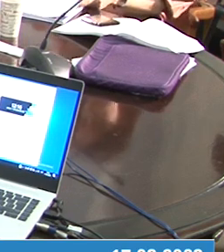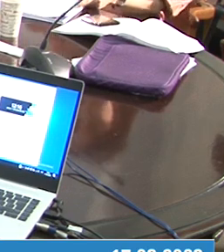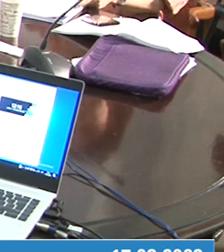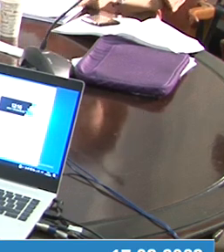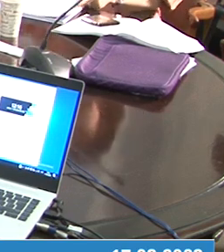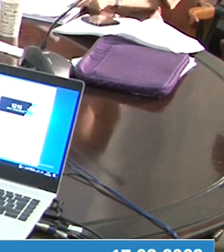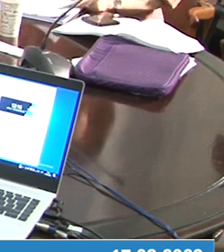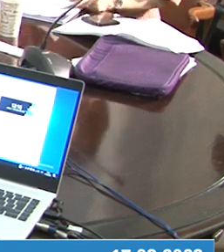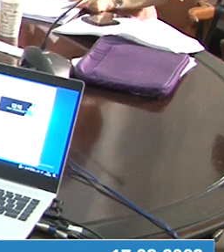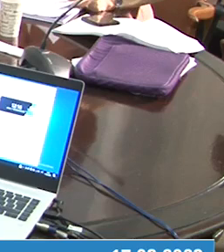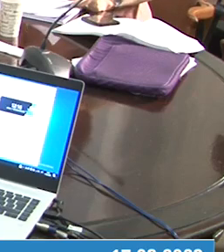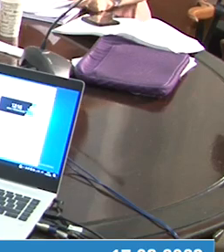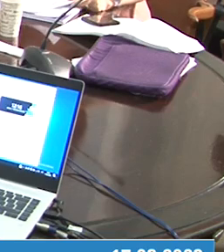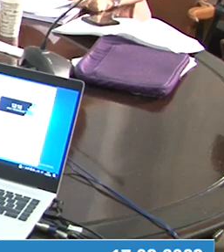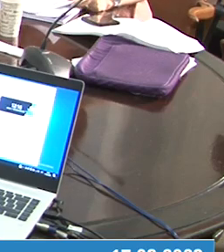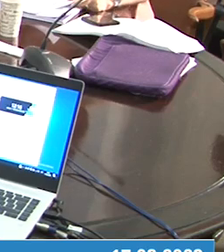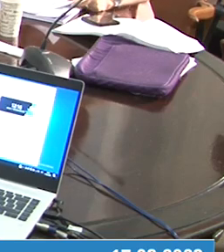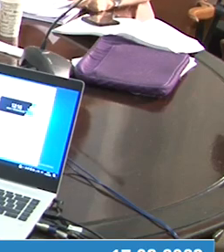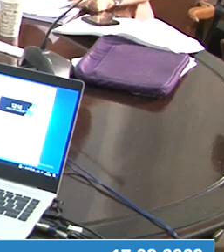la palabra.